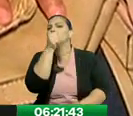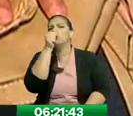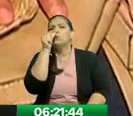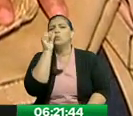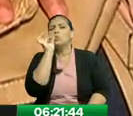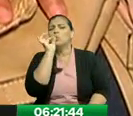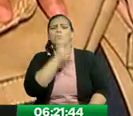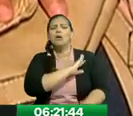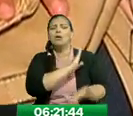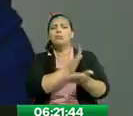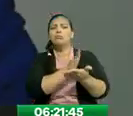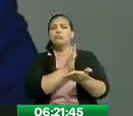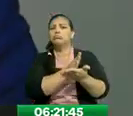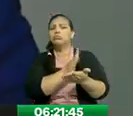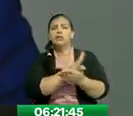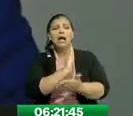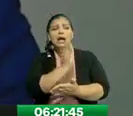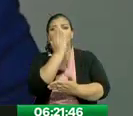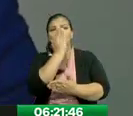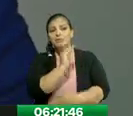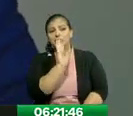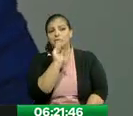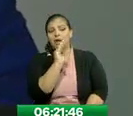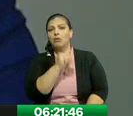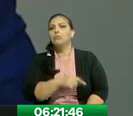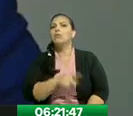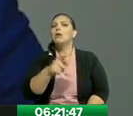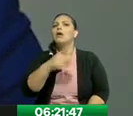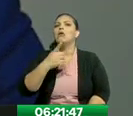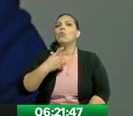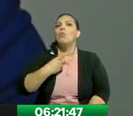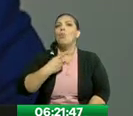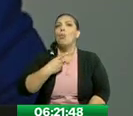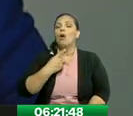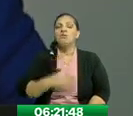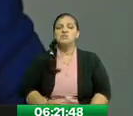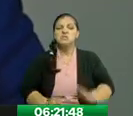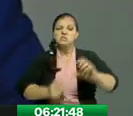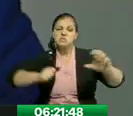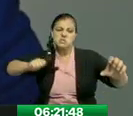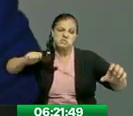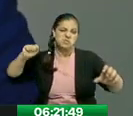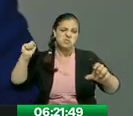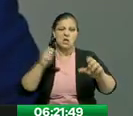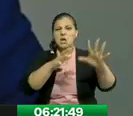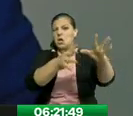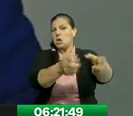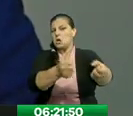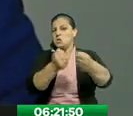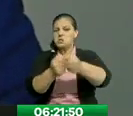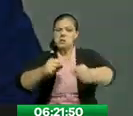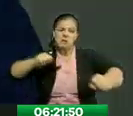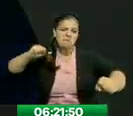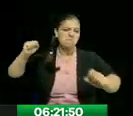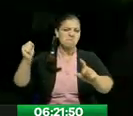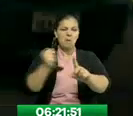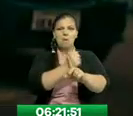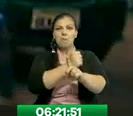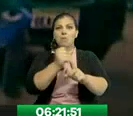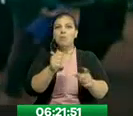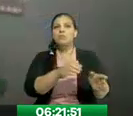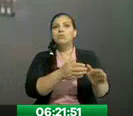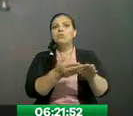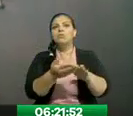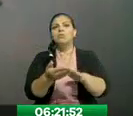ya dictada por un tribunal que pesa sobre el causante de esta pérdida. Es lo que se conjugaba dentro de este estudio jurídico.